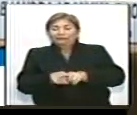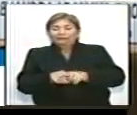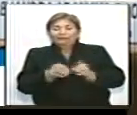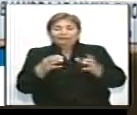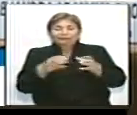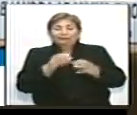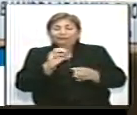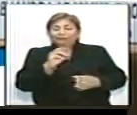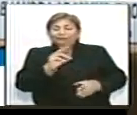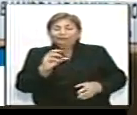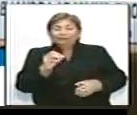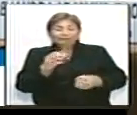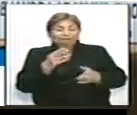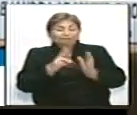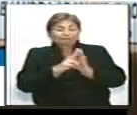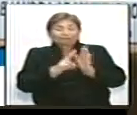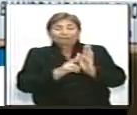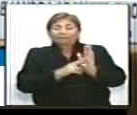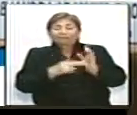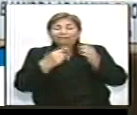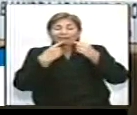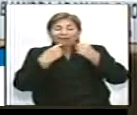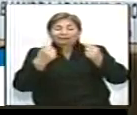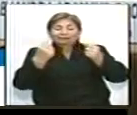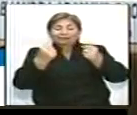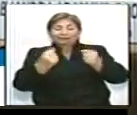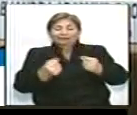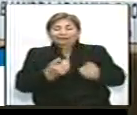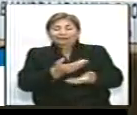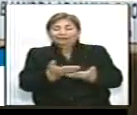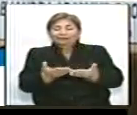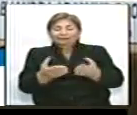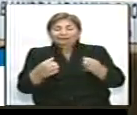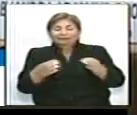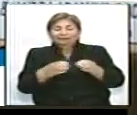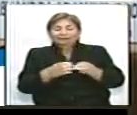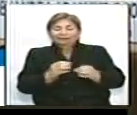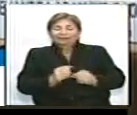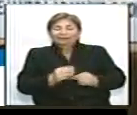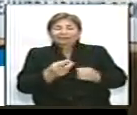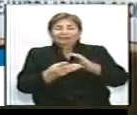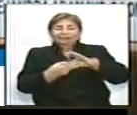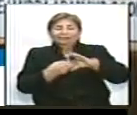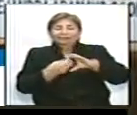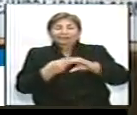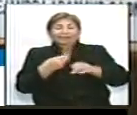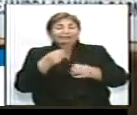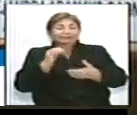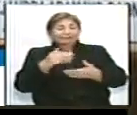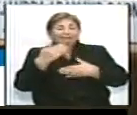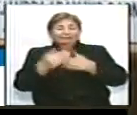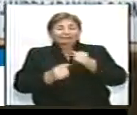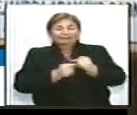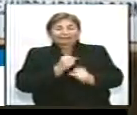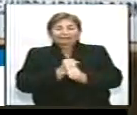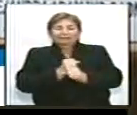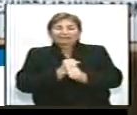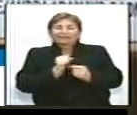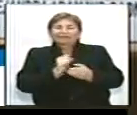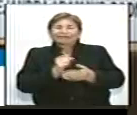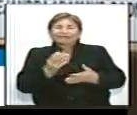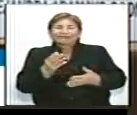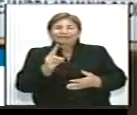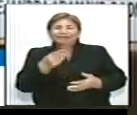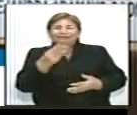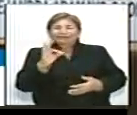quórum reglamentario, declaramos instalada la Comisión de Energía y Minas para el periodo anual de sesiones